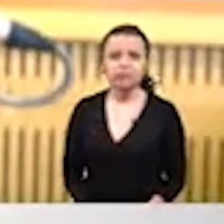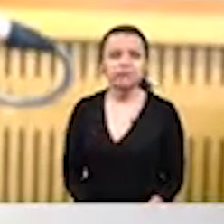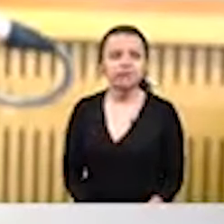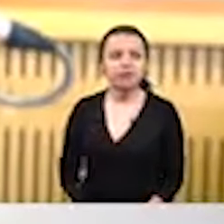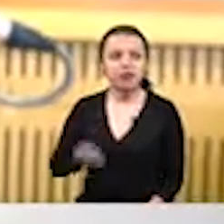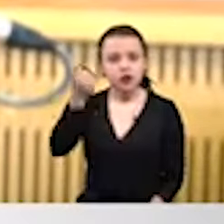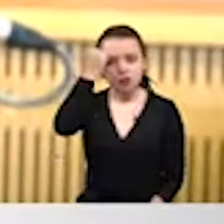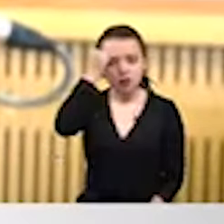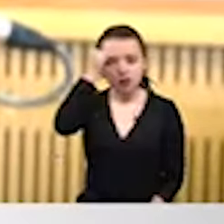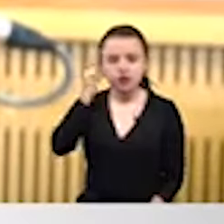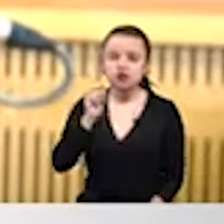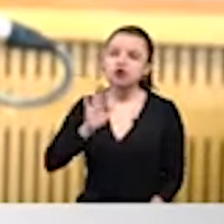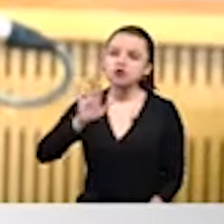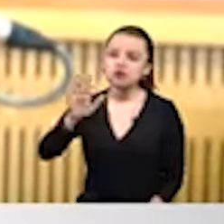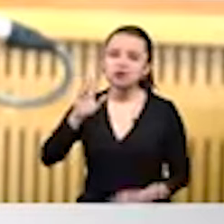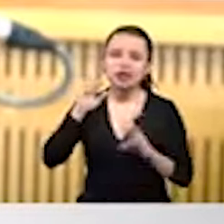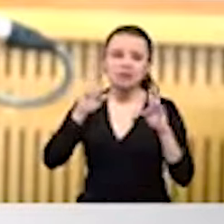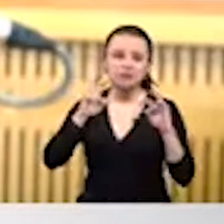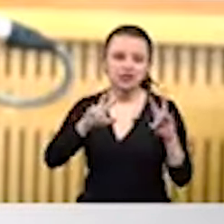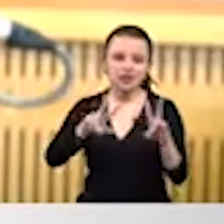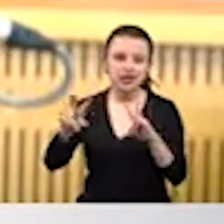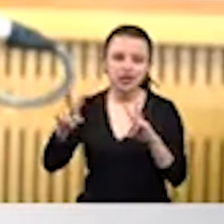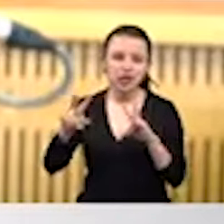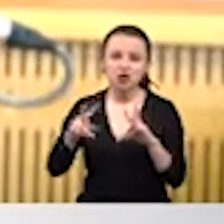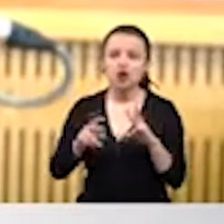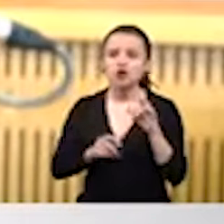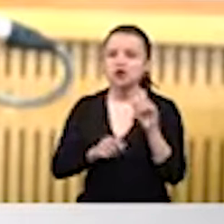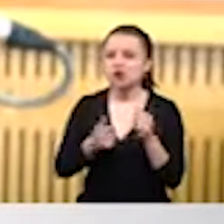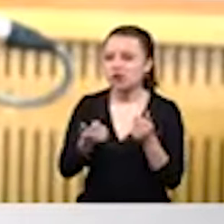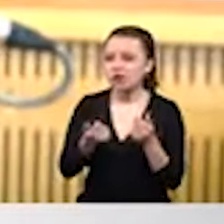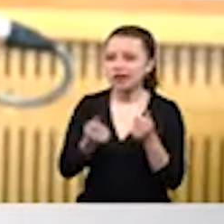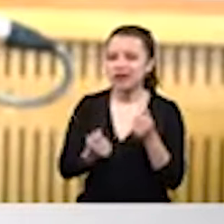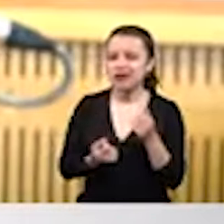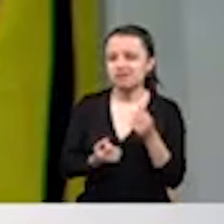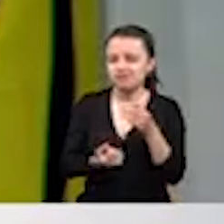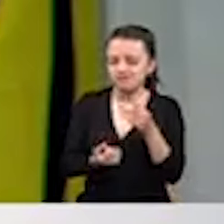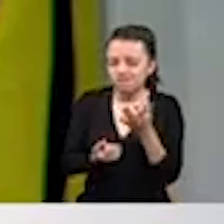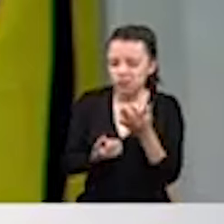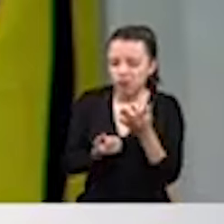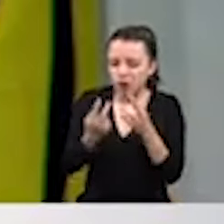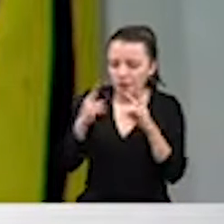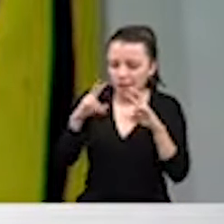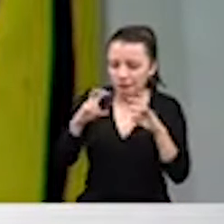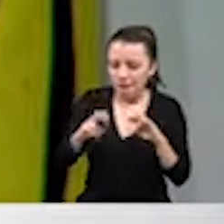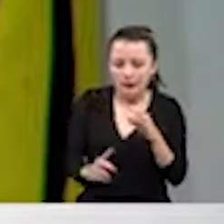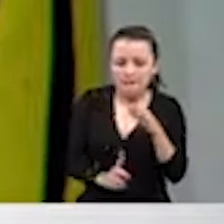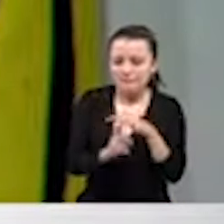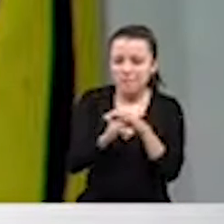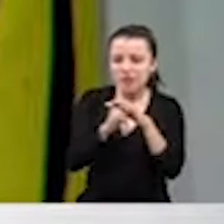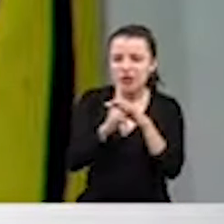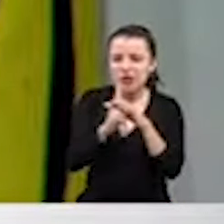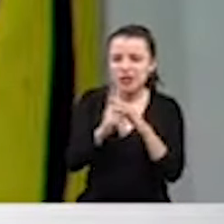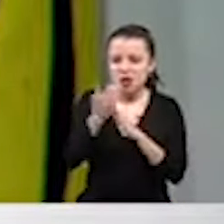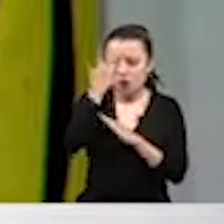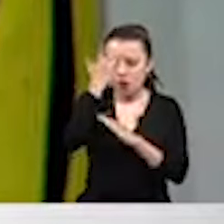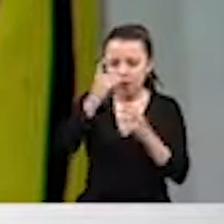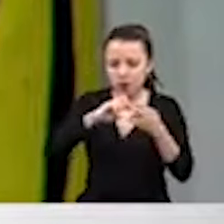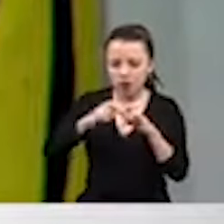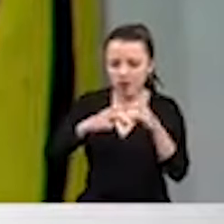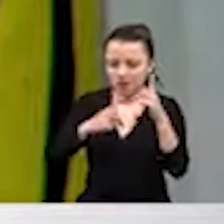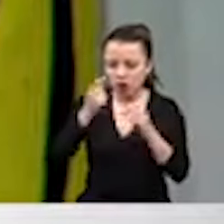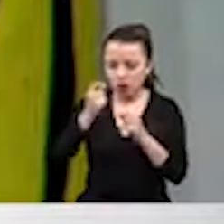Profesor, usted ha investigado mucho sobre las raíces históricas de los problemas económicos que enfrentan muchos países de bajos ingresos. Pero en